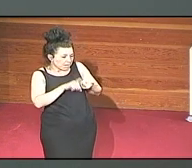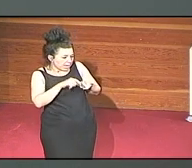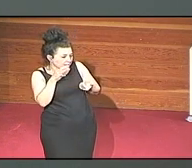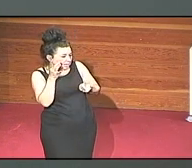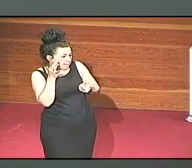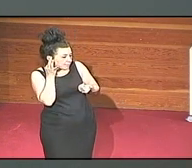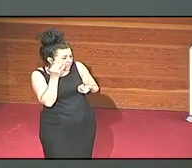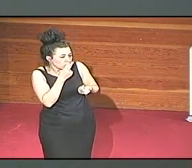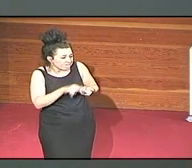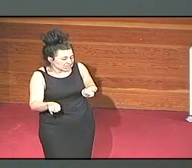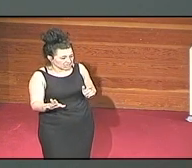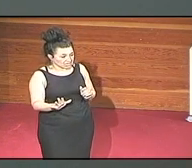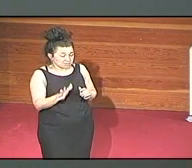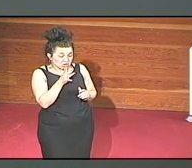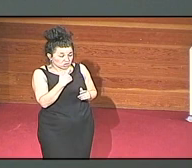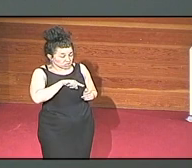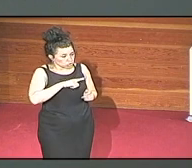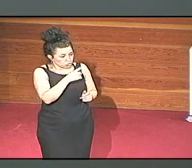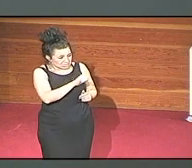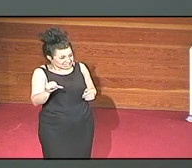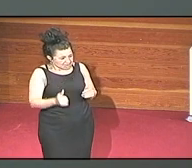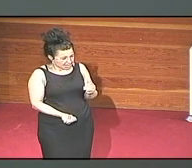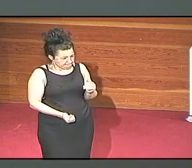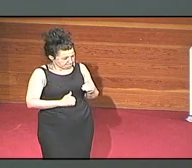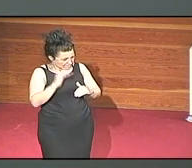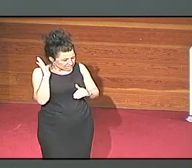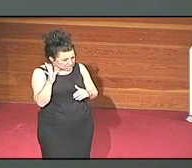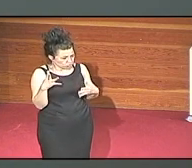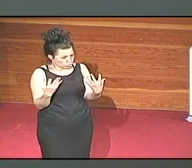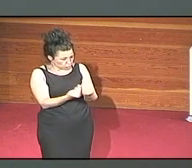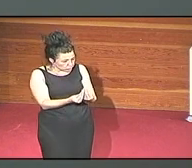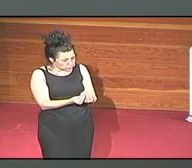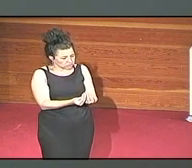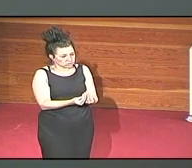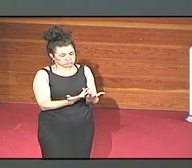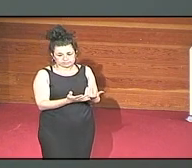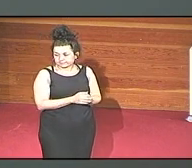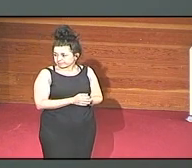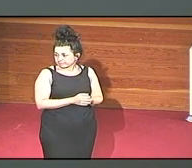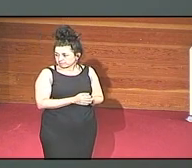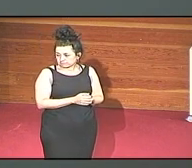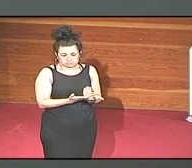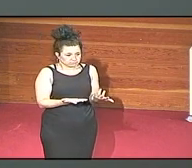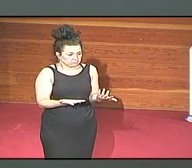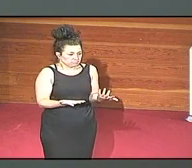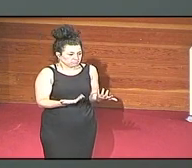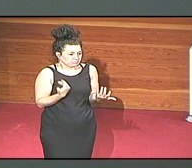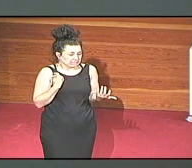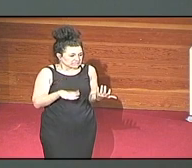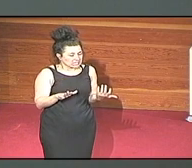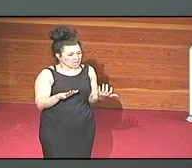como nos quedamos varios días nos quedamos en una semana con ellos recuerdo que cuando le sigamos llega un momento que tampoco es trabajo